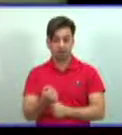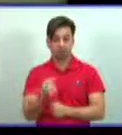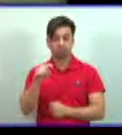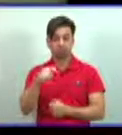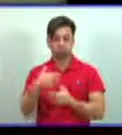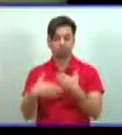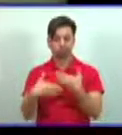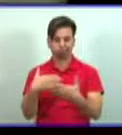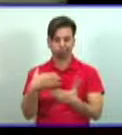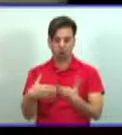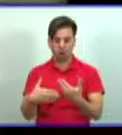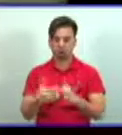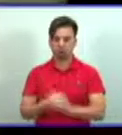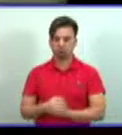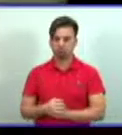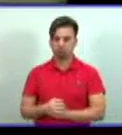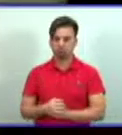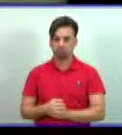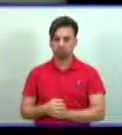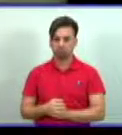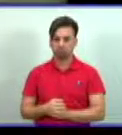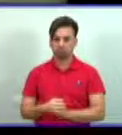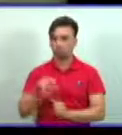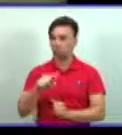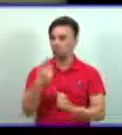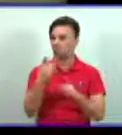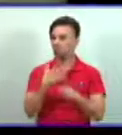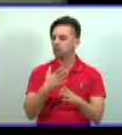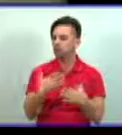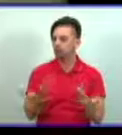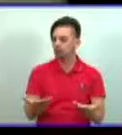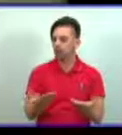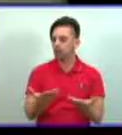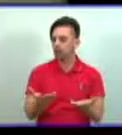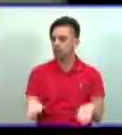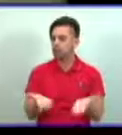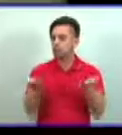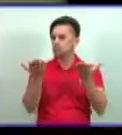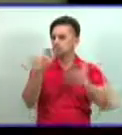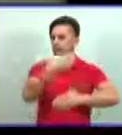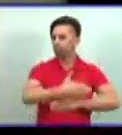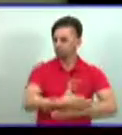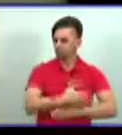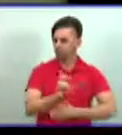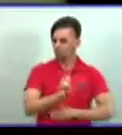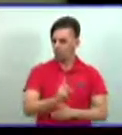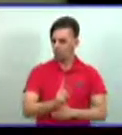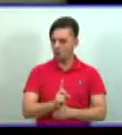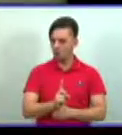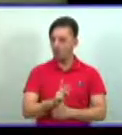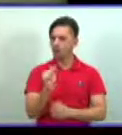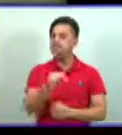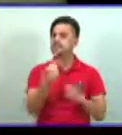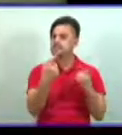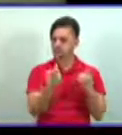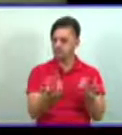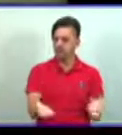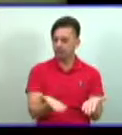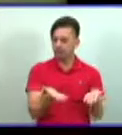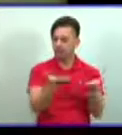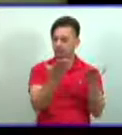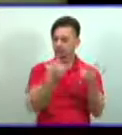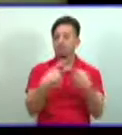desarrollo, es necesario el desarrollo y es necesario el desarrollo de la ciencia y la técnica, pero siempre que sea en beneficio de